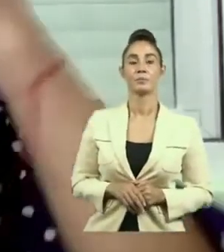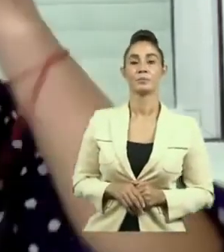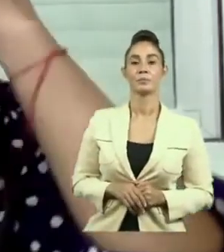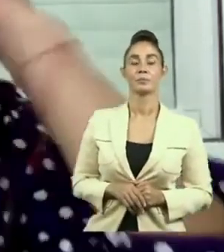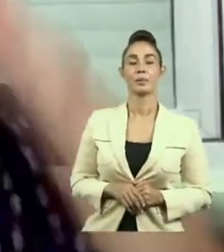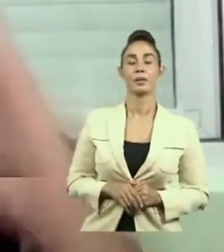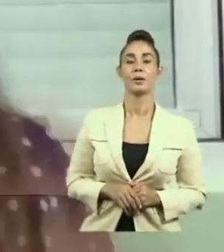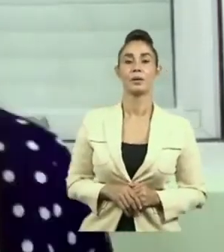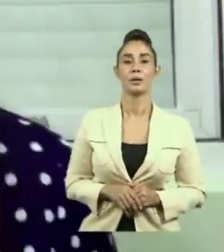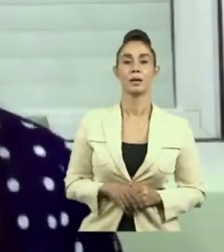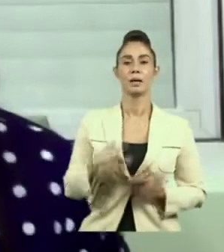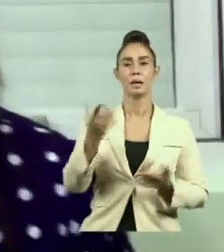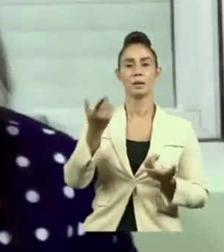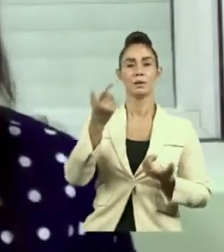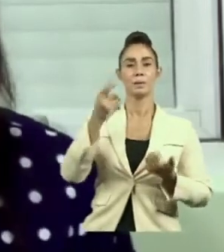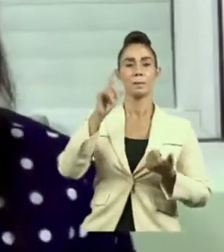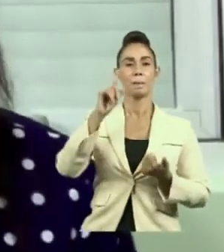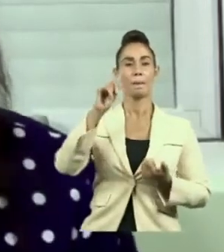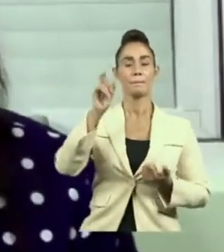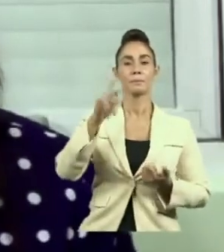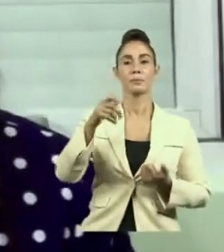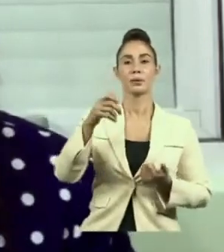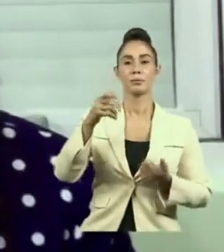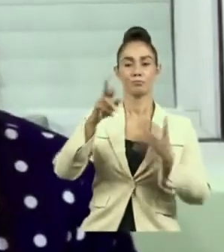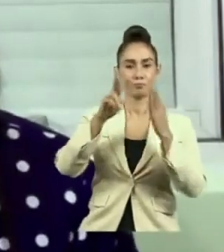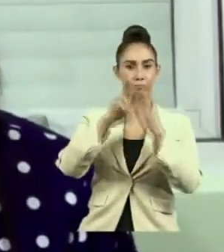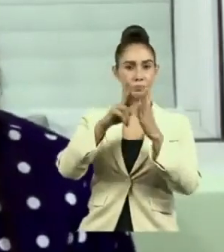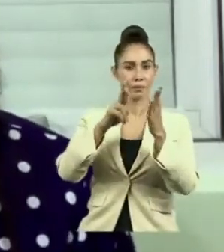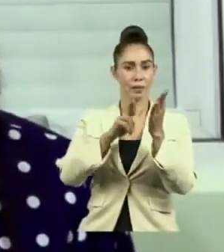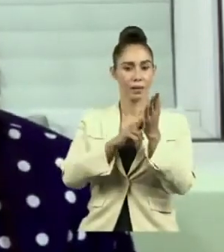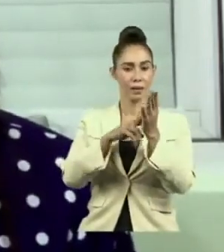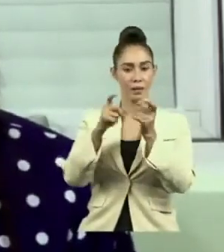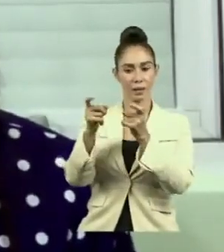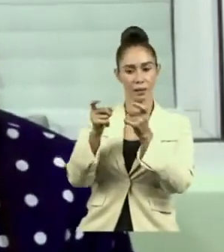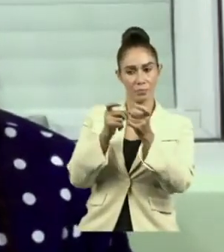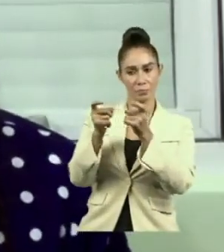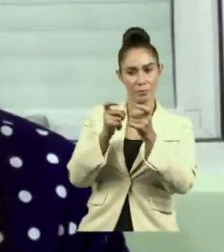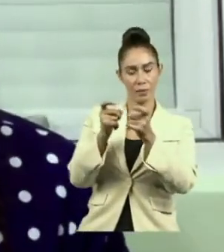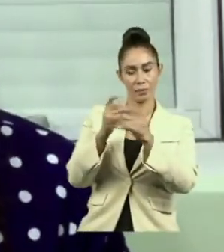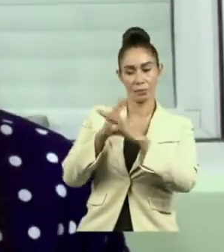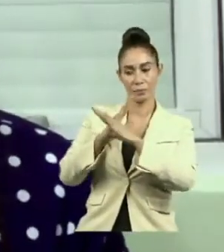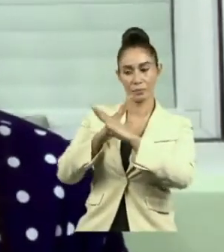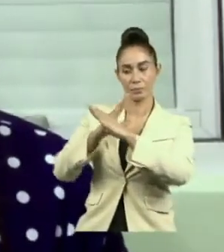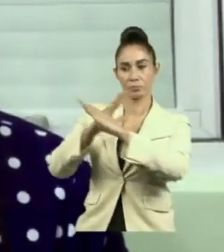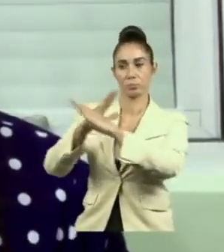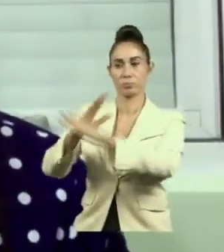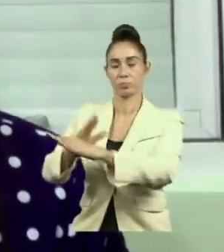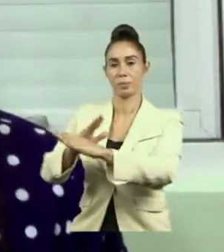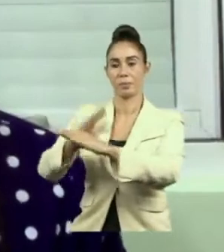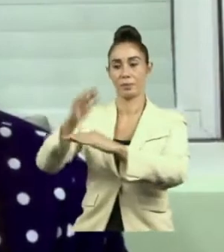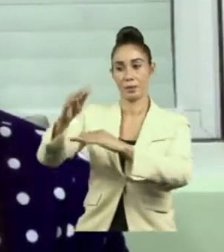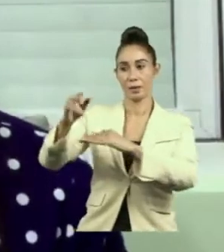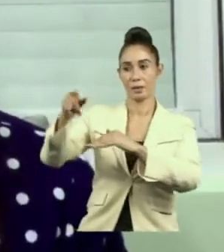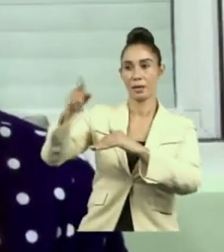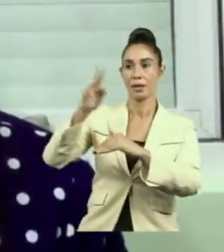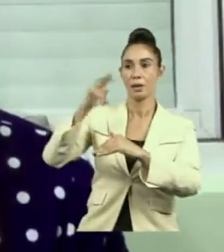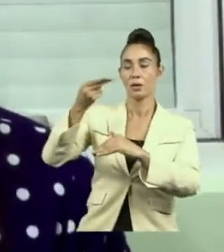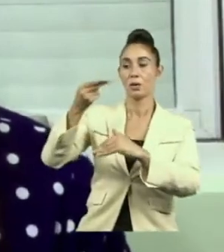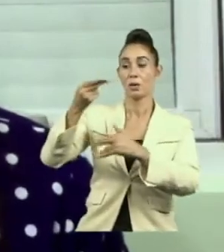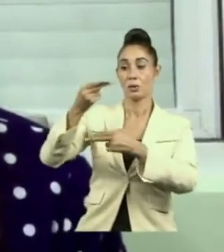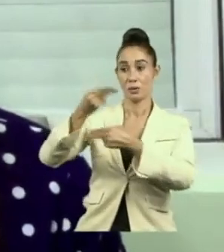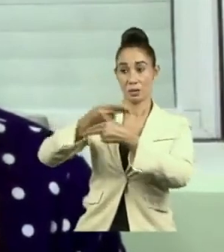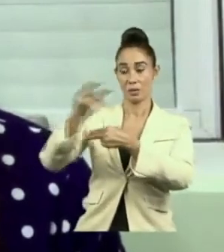qué medidas se están tomando o se tomarán en nuestro país para evitar que la ola de retorno de los inmigrantes haitianos